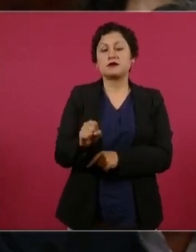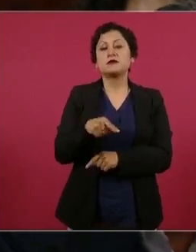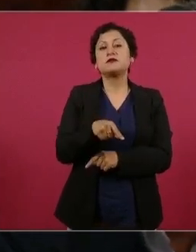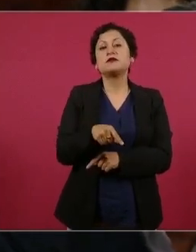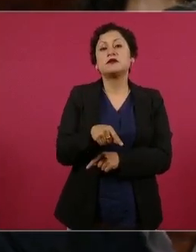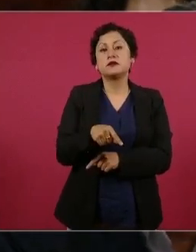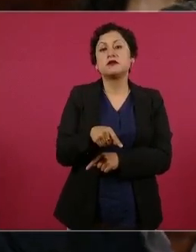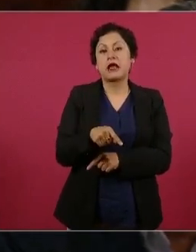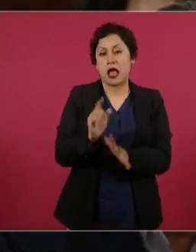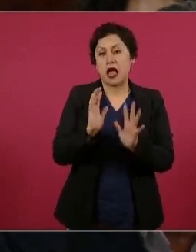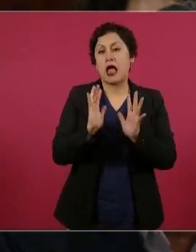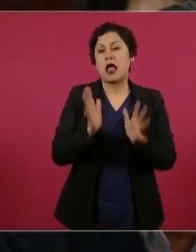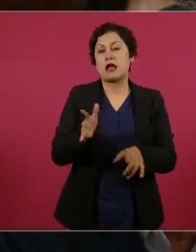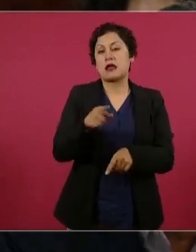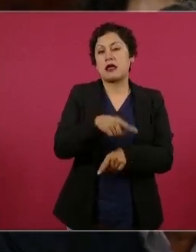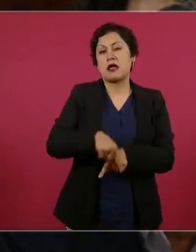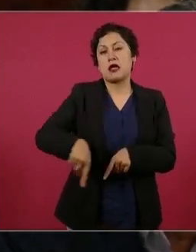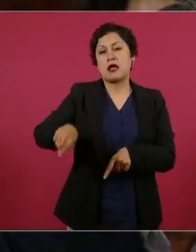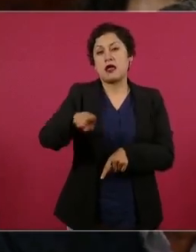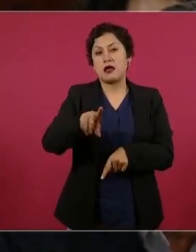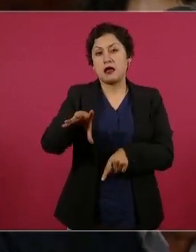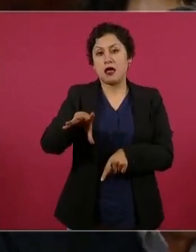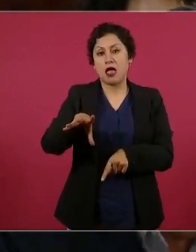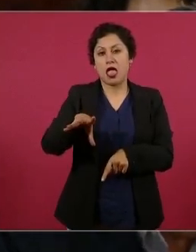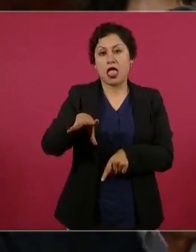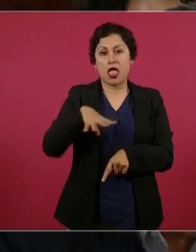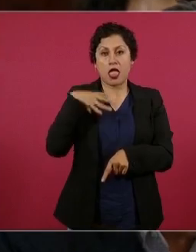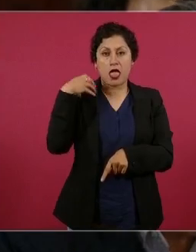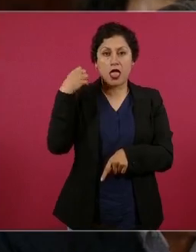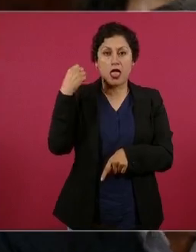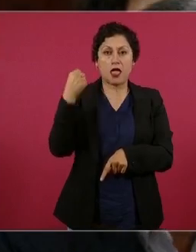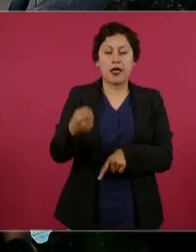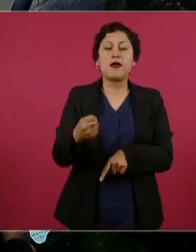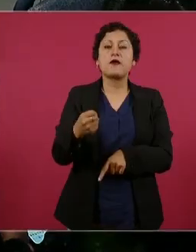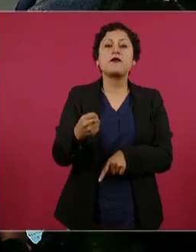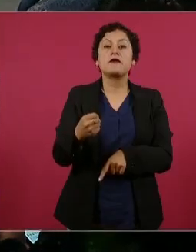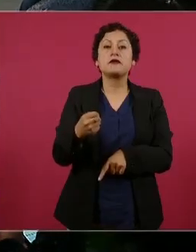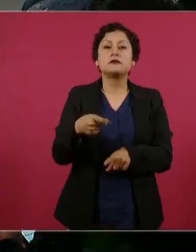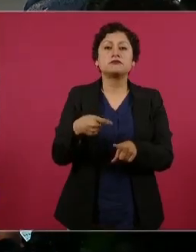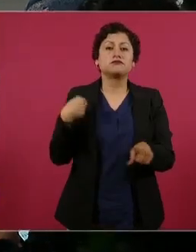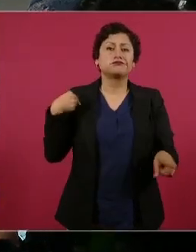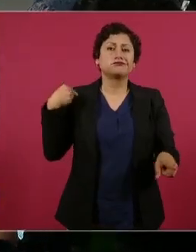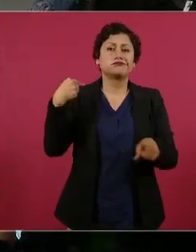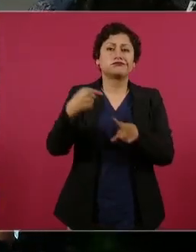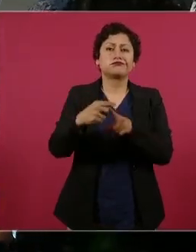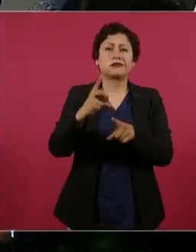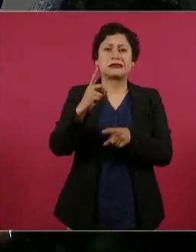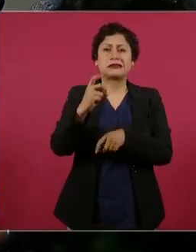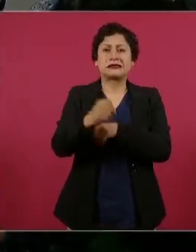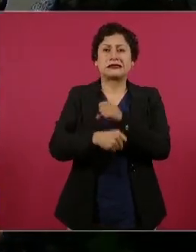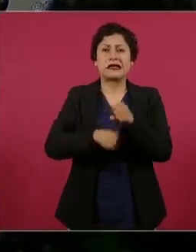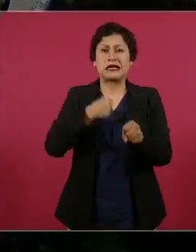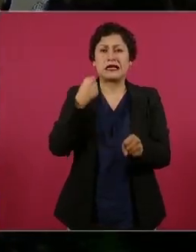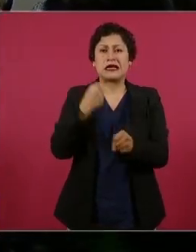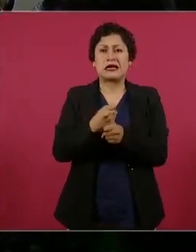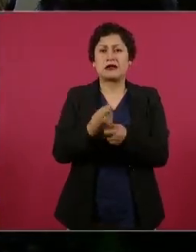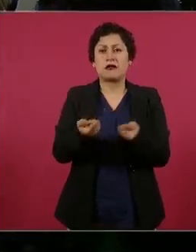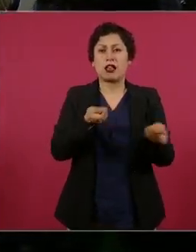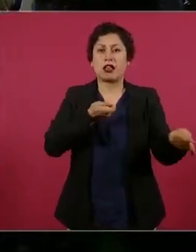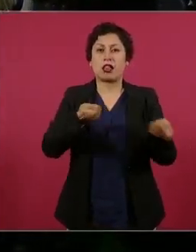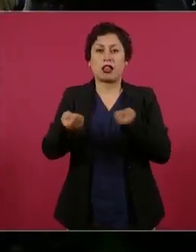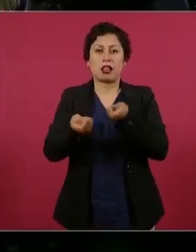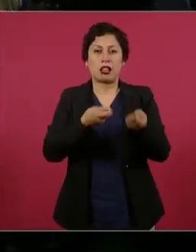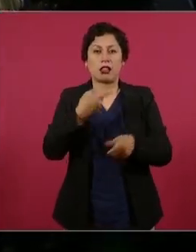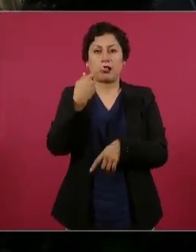que se han apoderado de los que se han apoderado por 30 años de la sección y